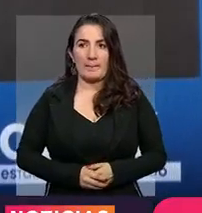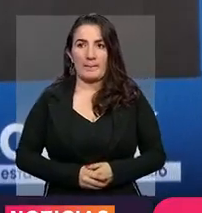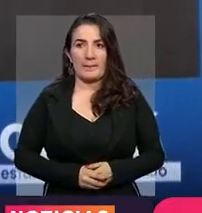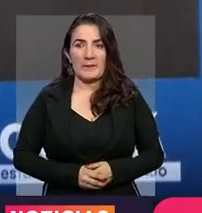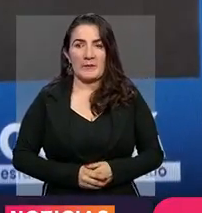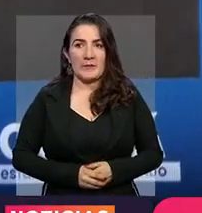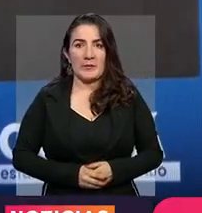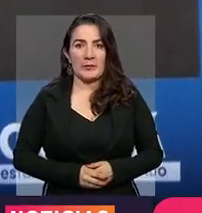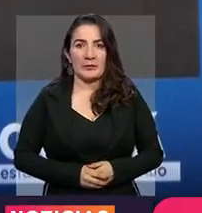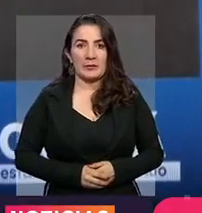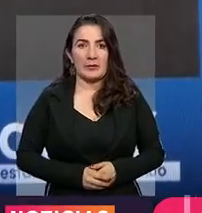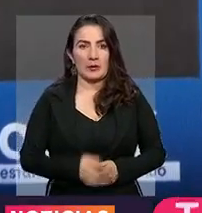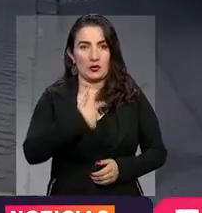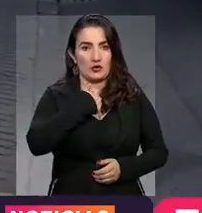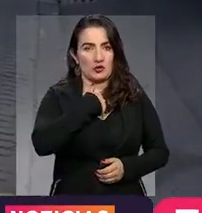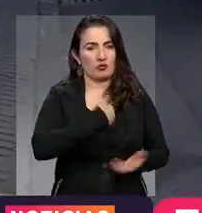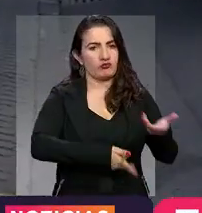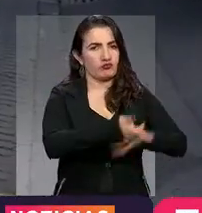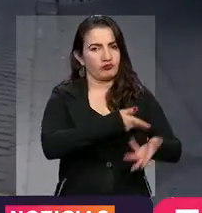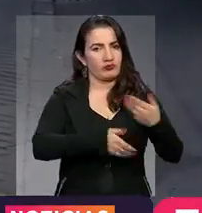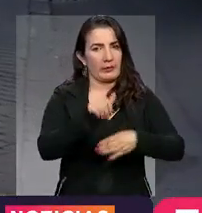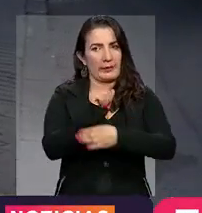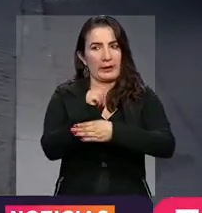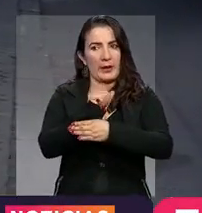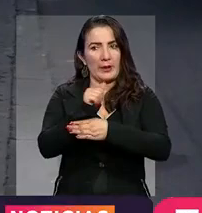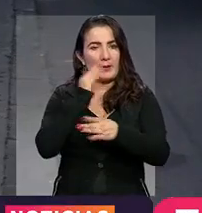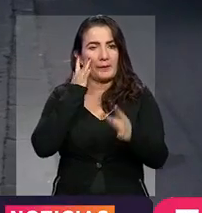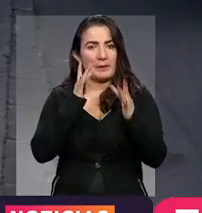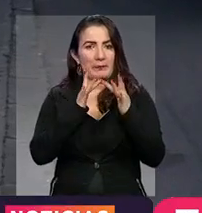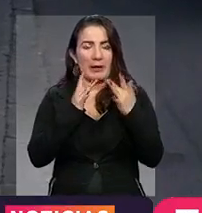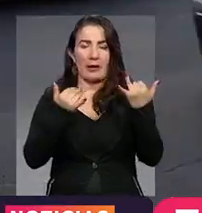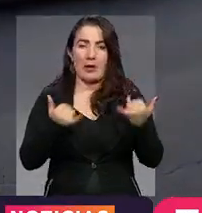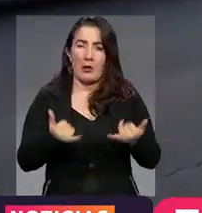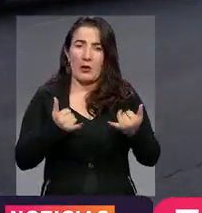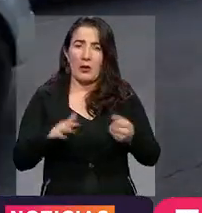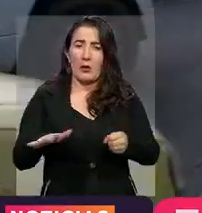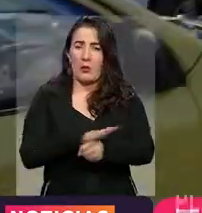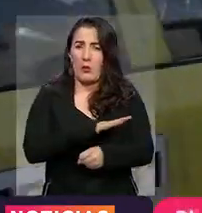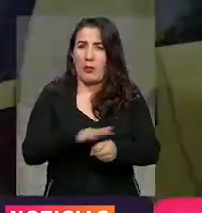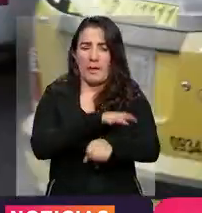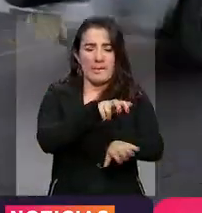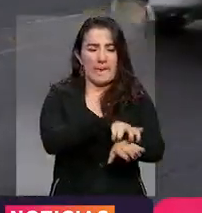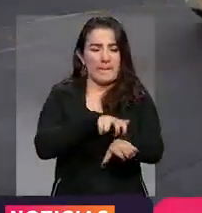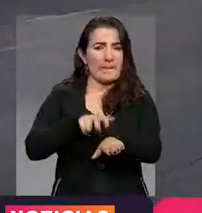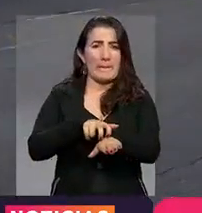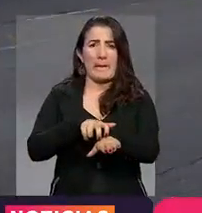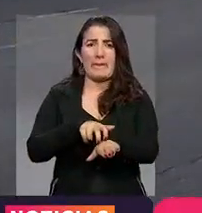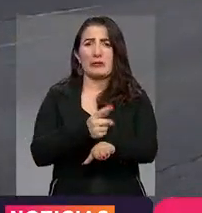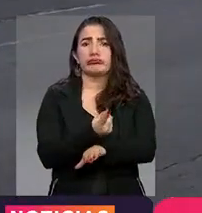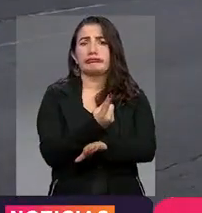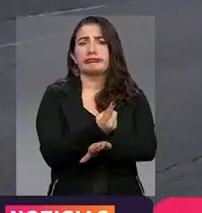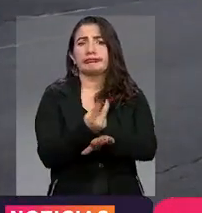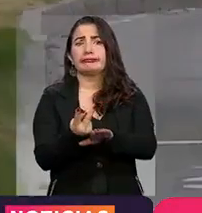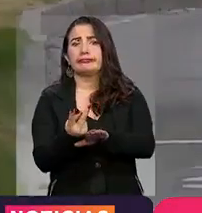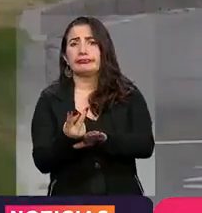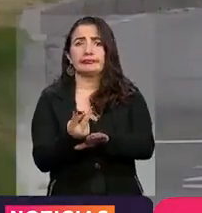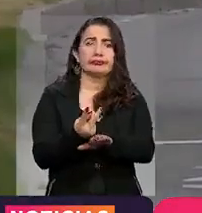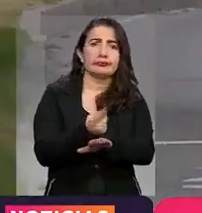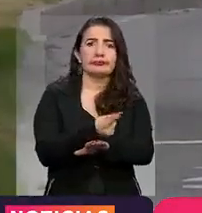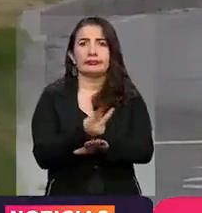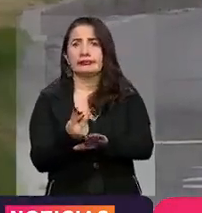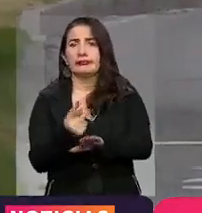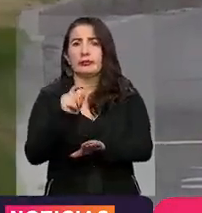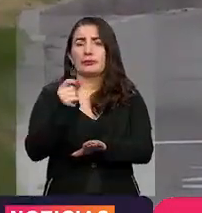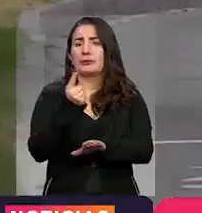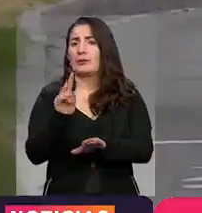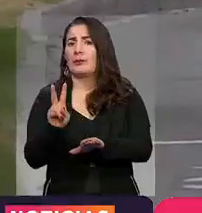Este proyecto piloto de carro compartido se realiza teniendo en cuenta que actualmente la ocupación promedio de los vehículos particulares en Bogotá es de